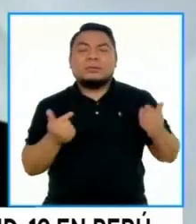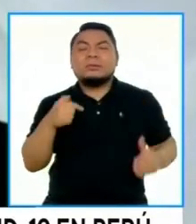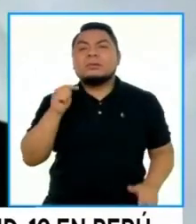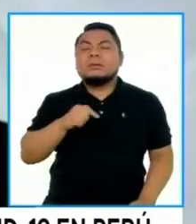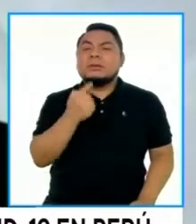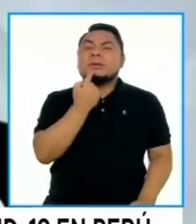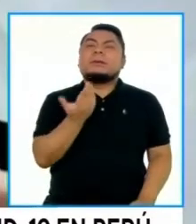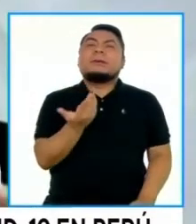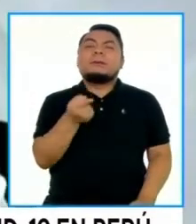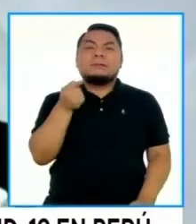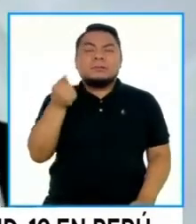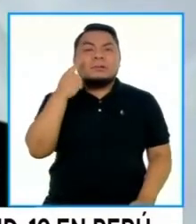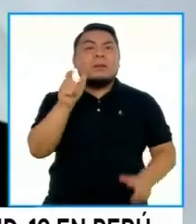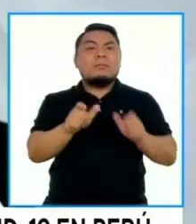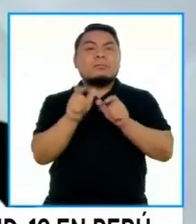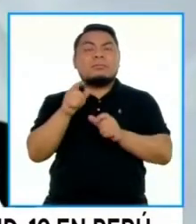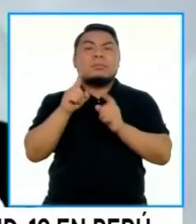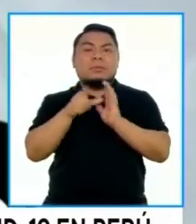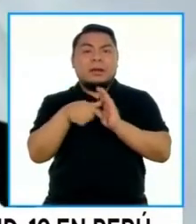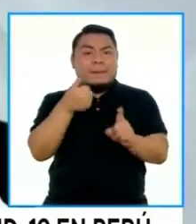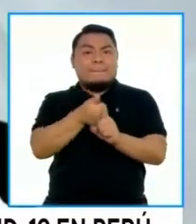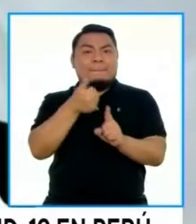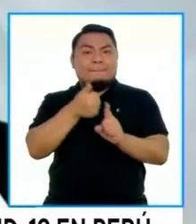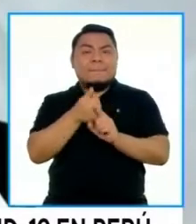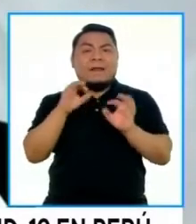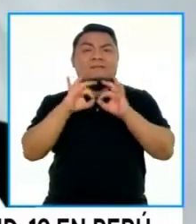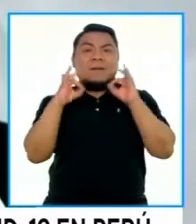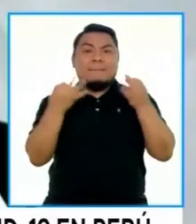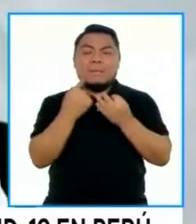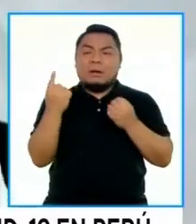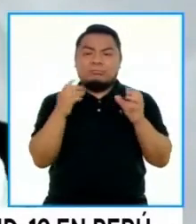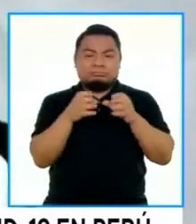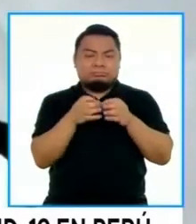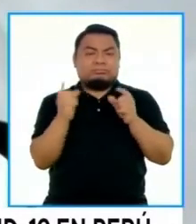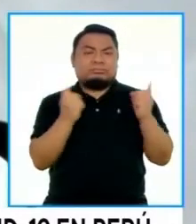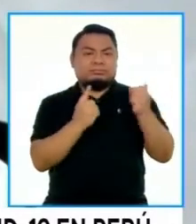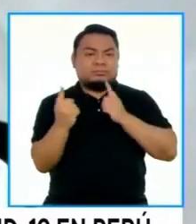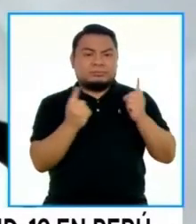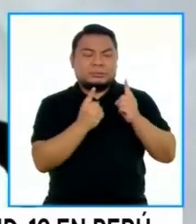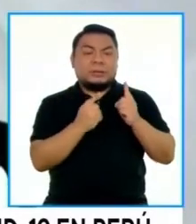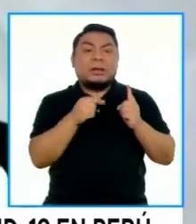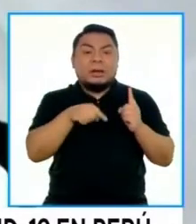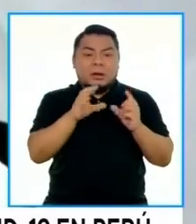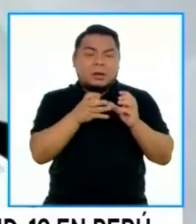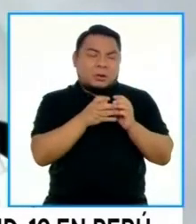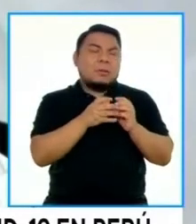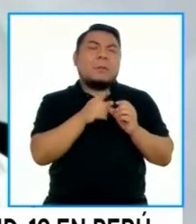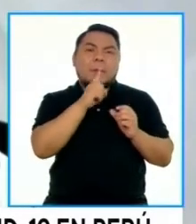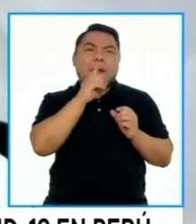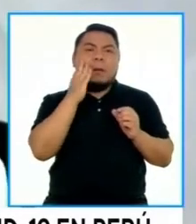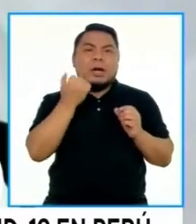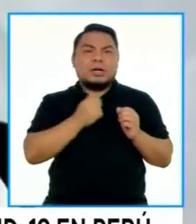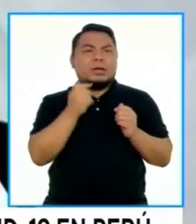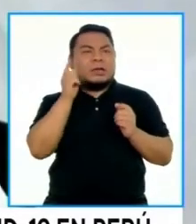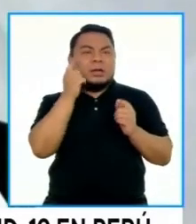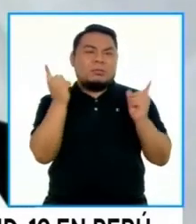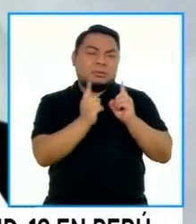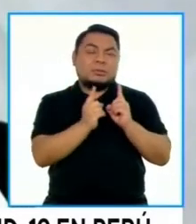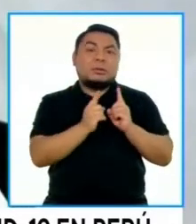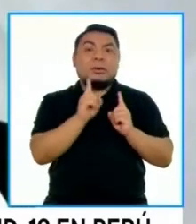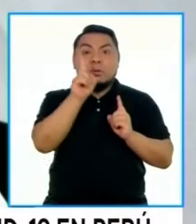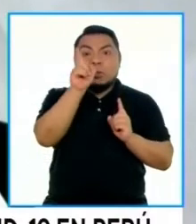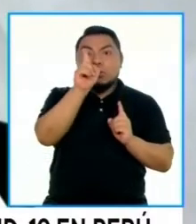da una aglomeración de los propios integrantes del grupo familiar y uno de ellos sale a trabajar y cuando retorna